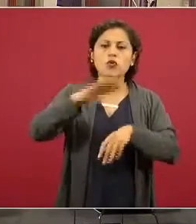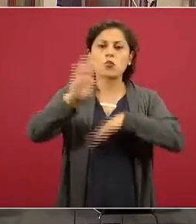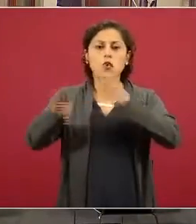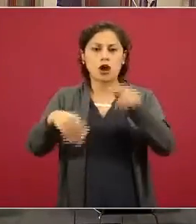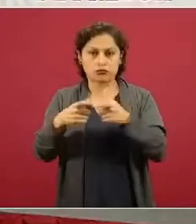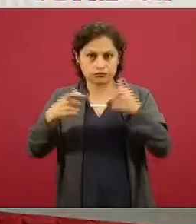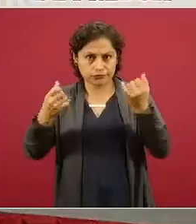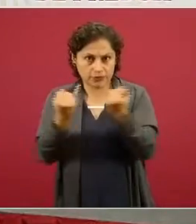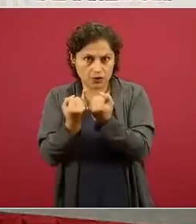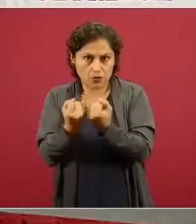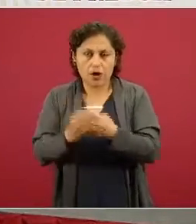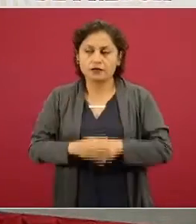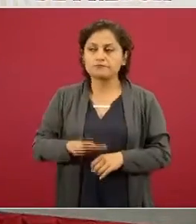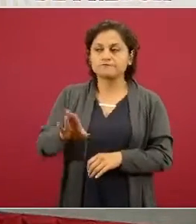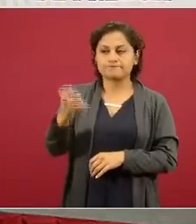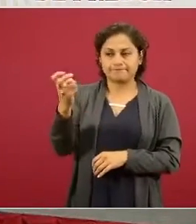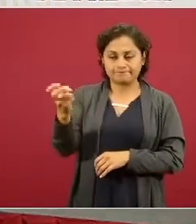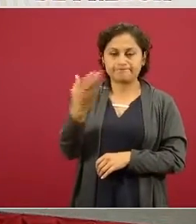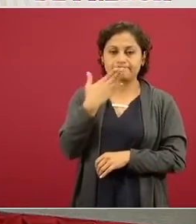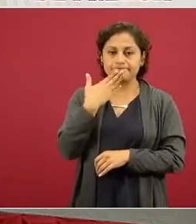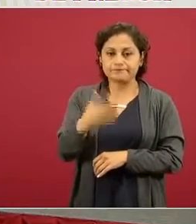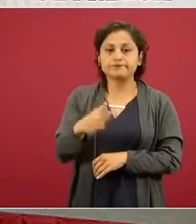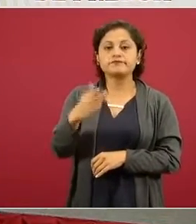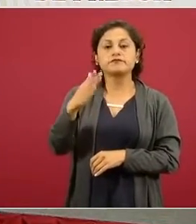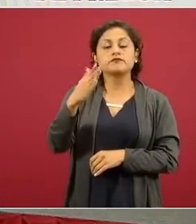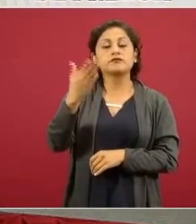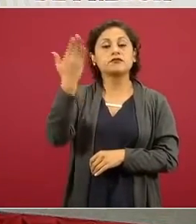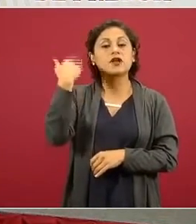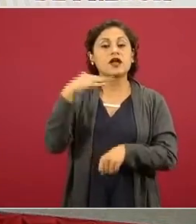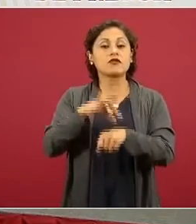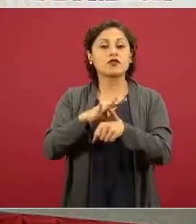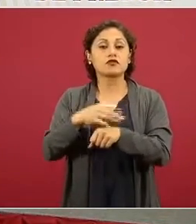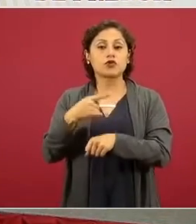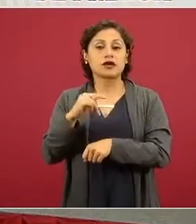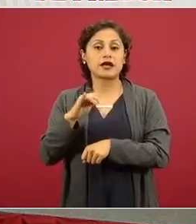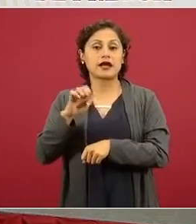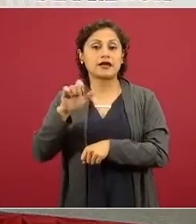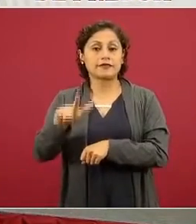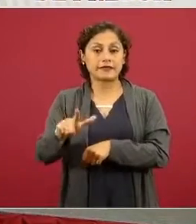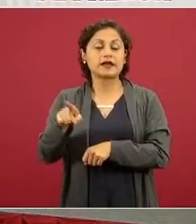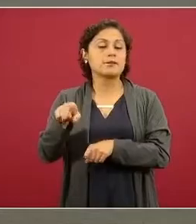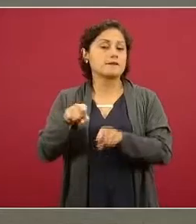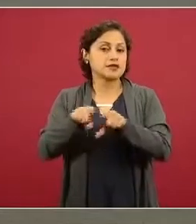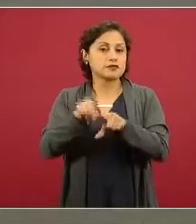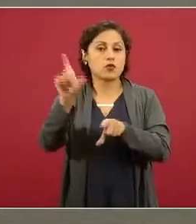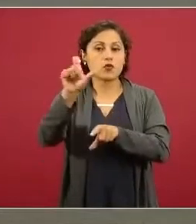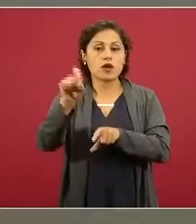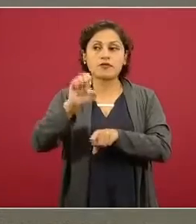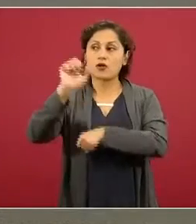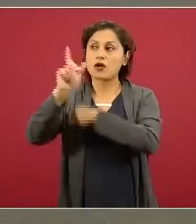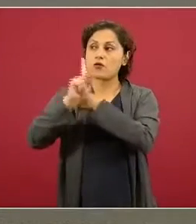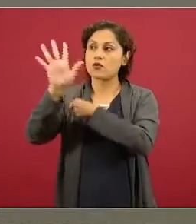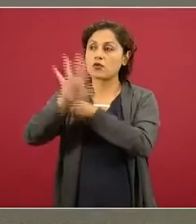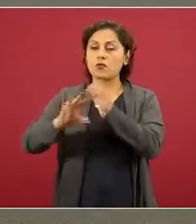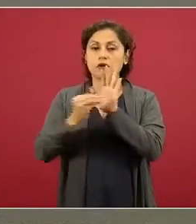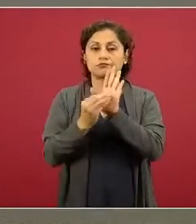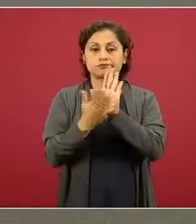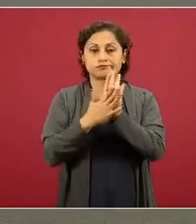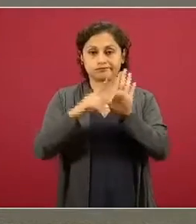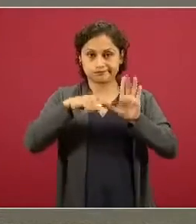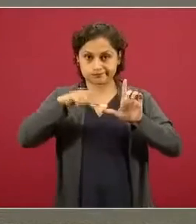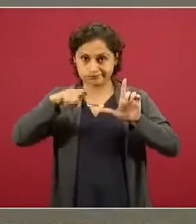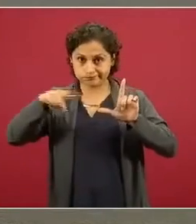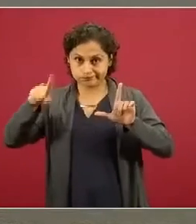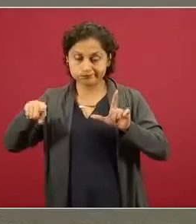el doctor López-Gatell cuando estábamos mostrando las curvas europeas, ¿no? En las curvas europeas creo que no sé si se mostraron